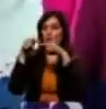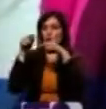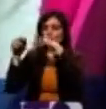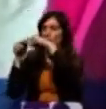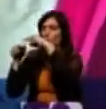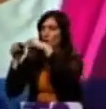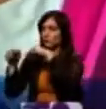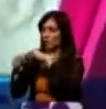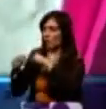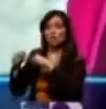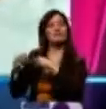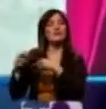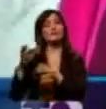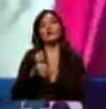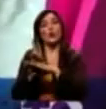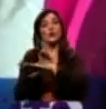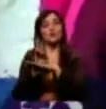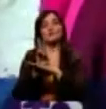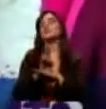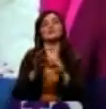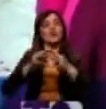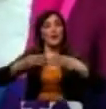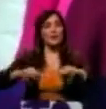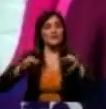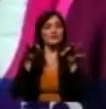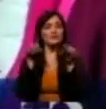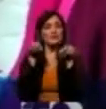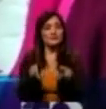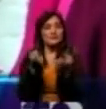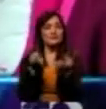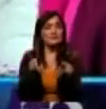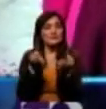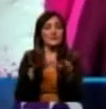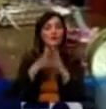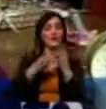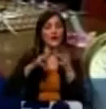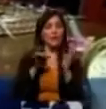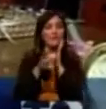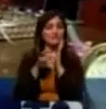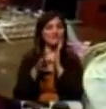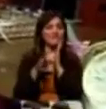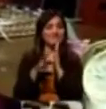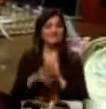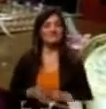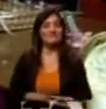hemos utilizado también lo que es material didáctico, materiales de plástico.